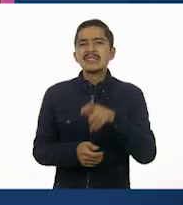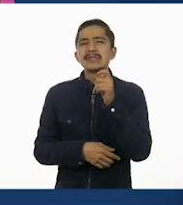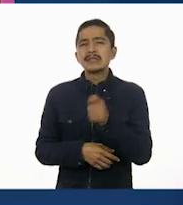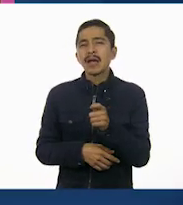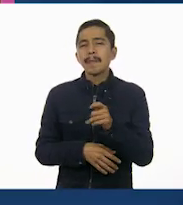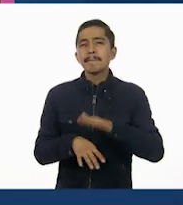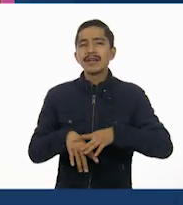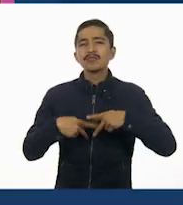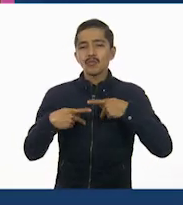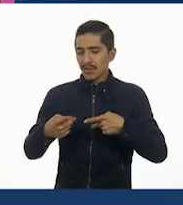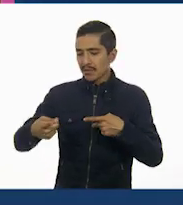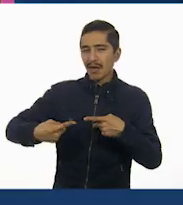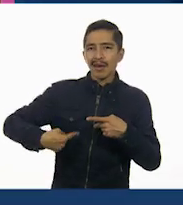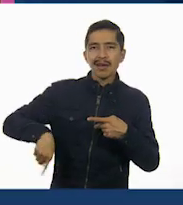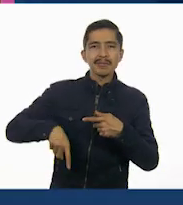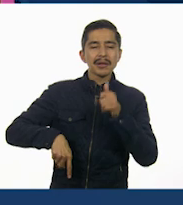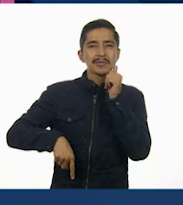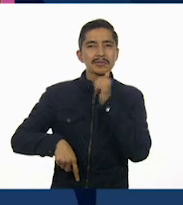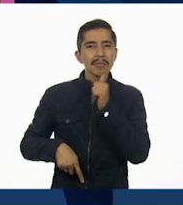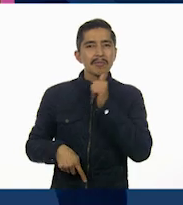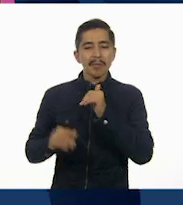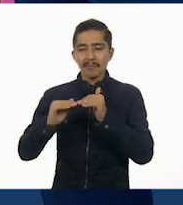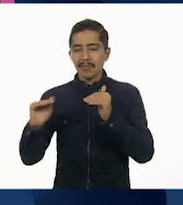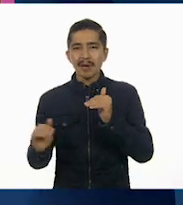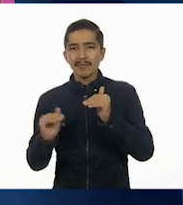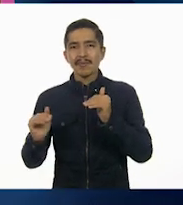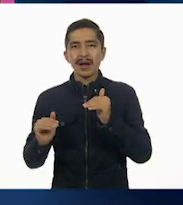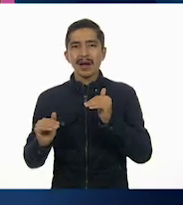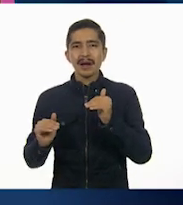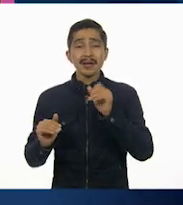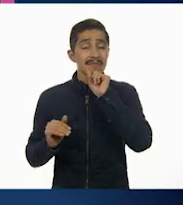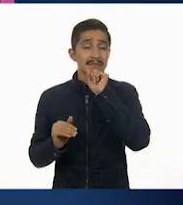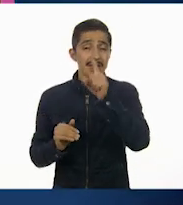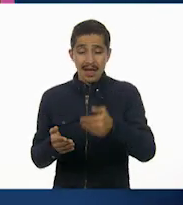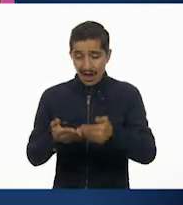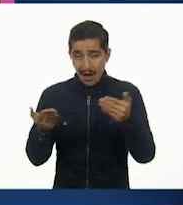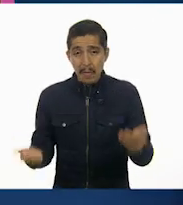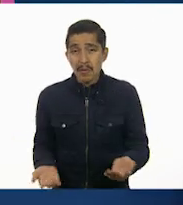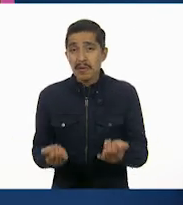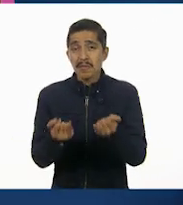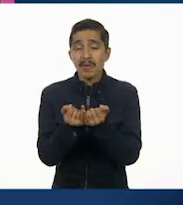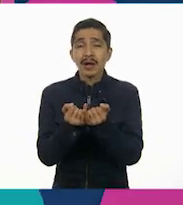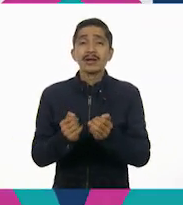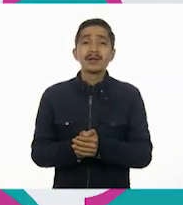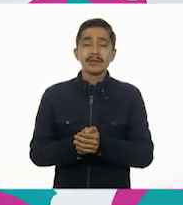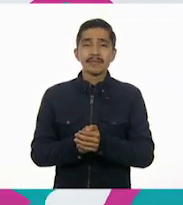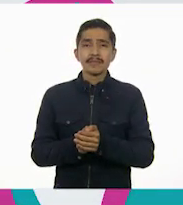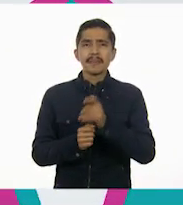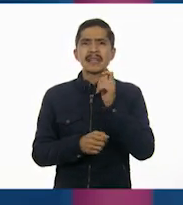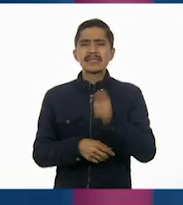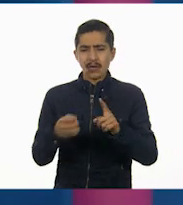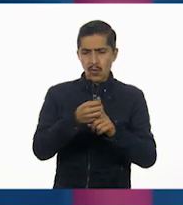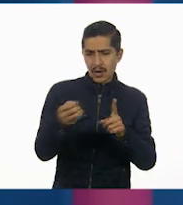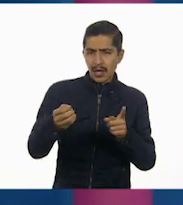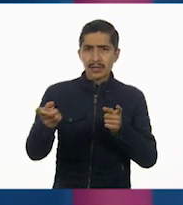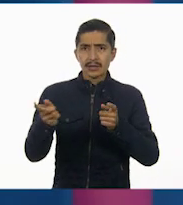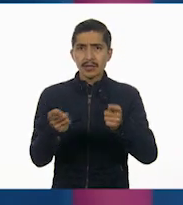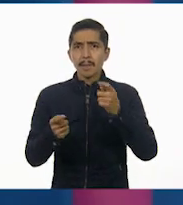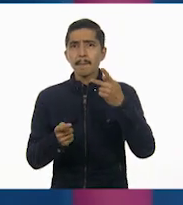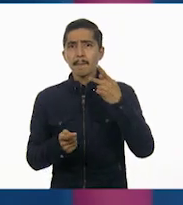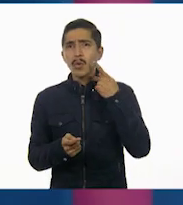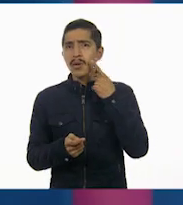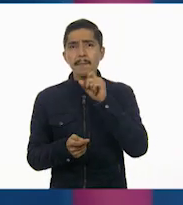los más vulnerables. Al igual que en las sociedades modernas. La organización de su estado se parece tanto a la organización